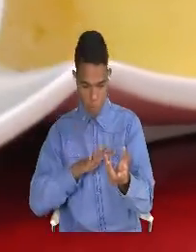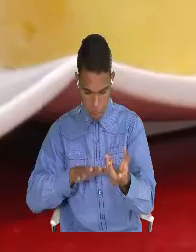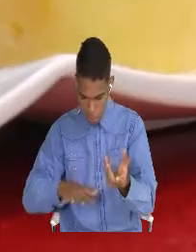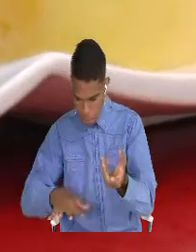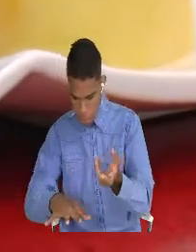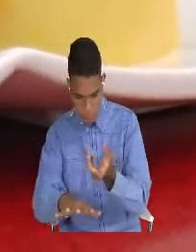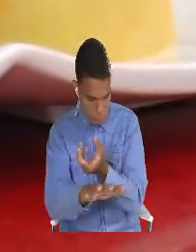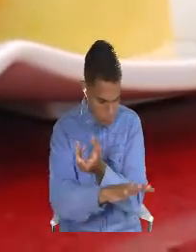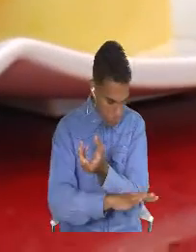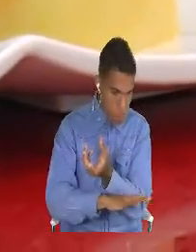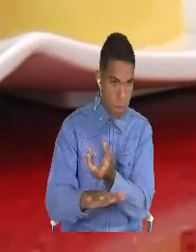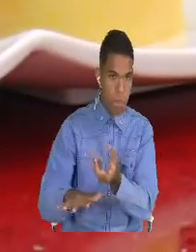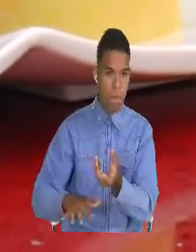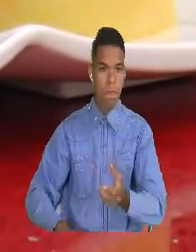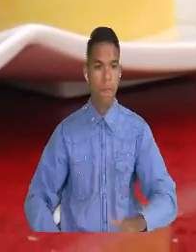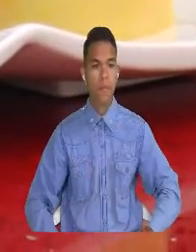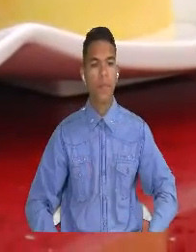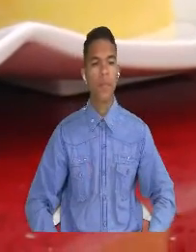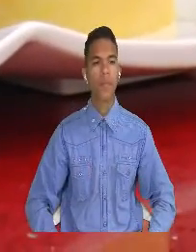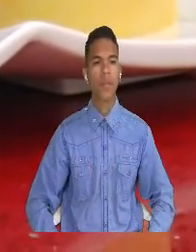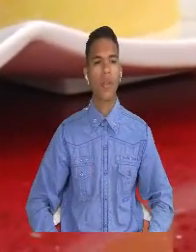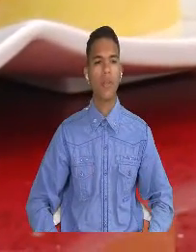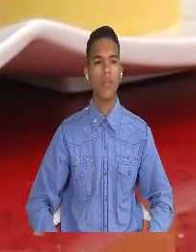tabla. Permítame por aquí.